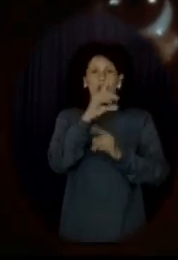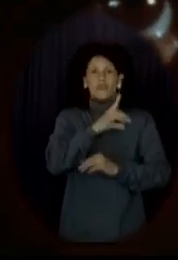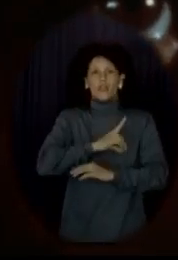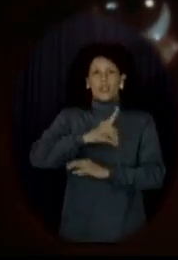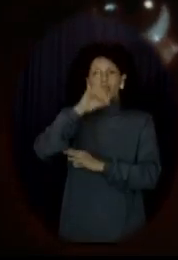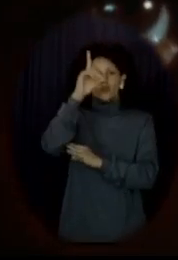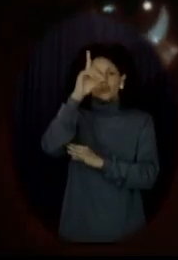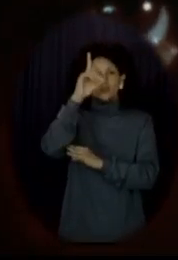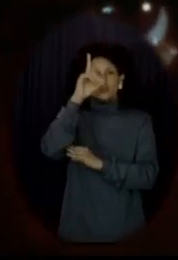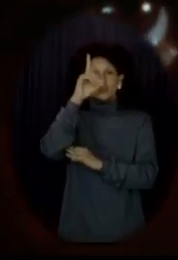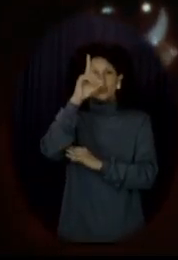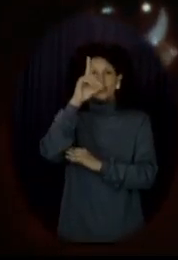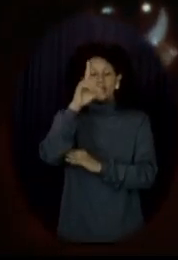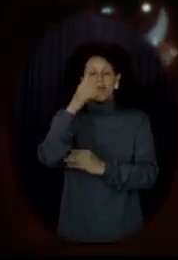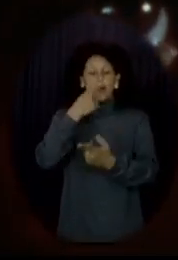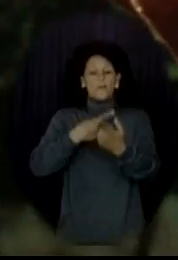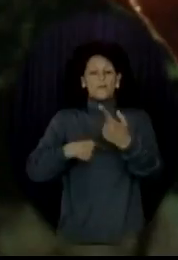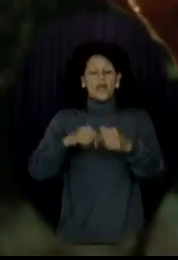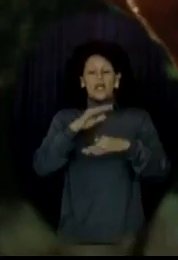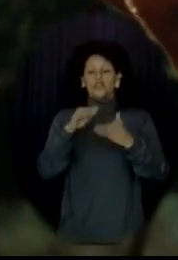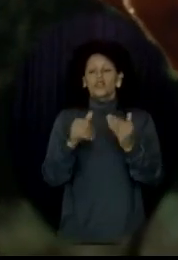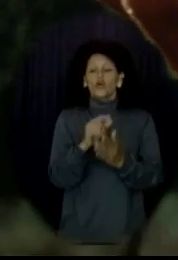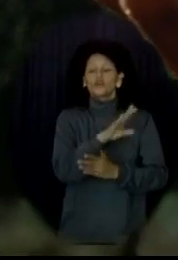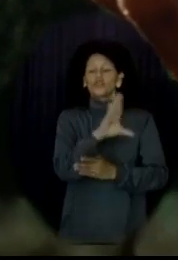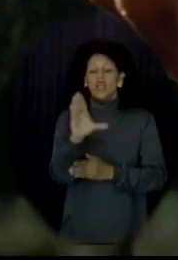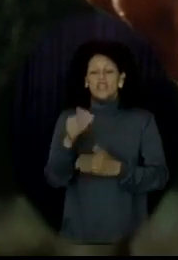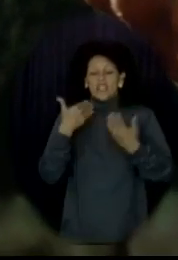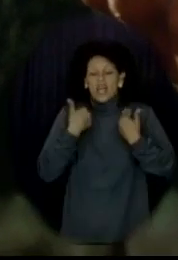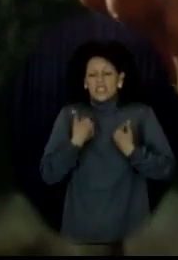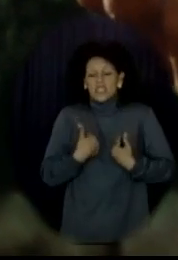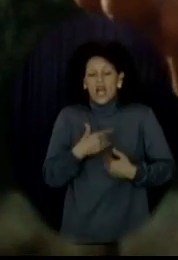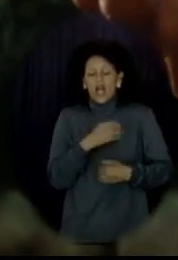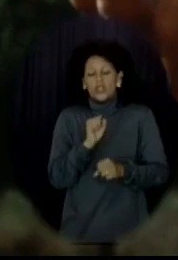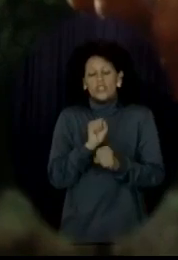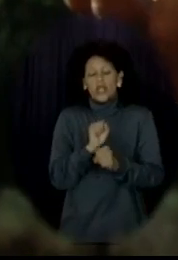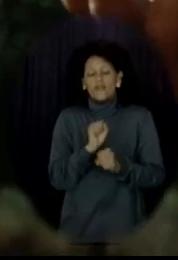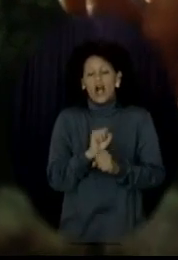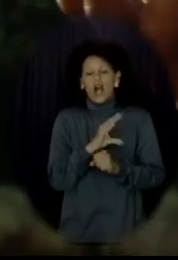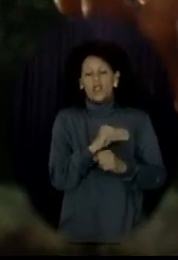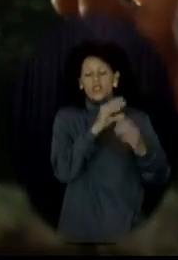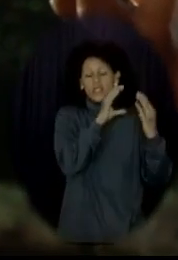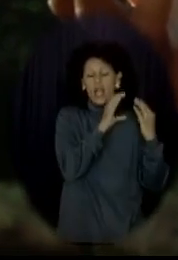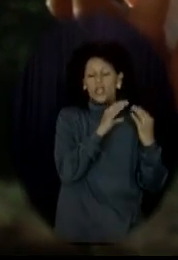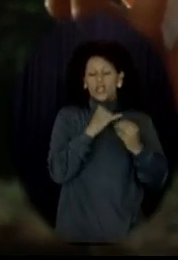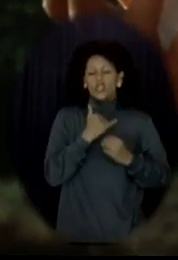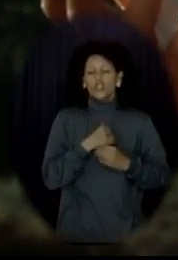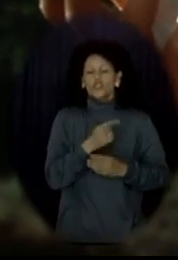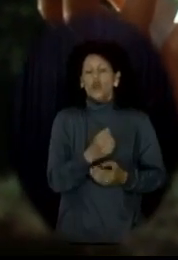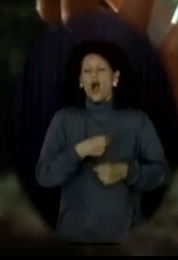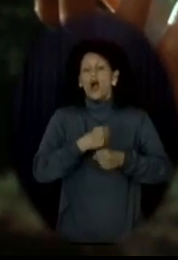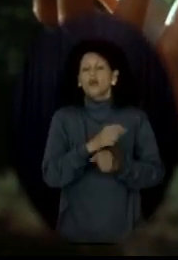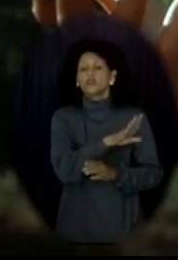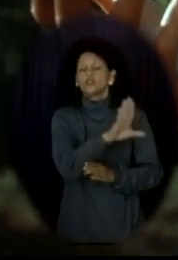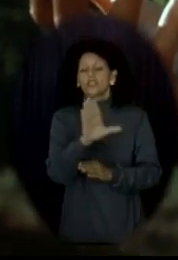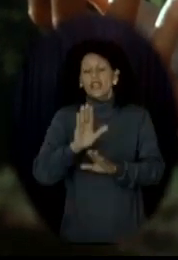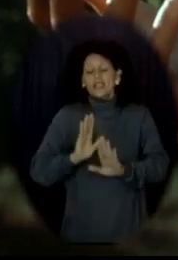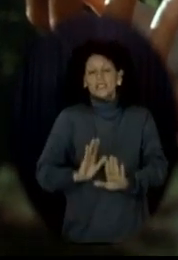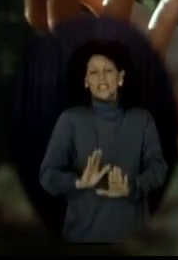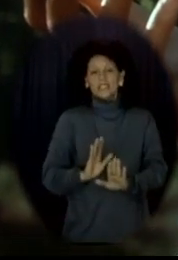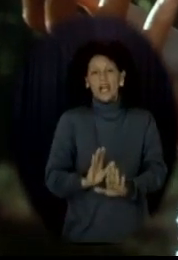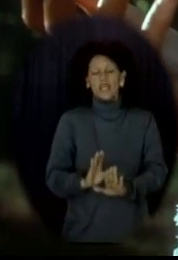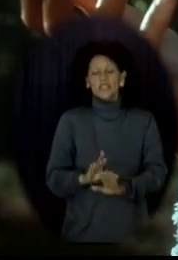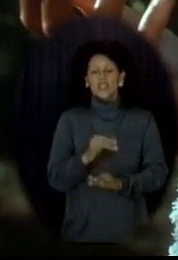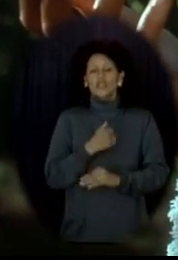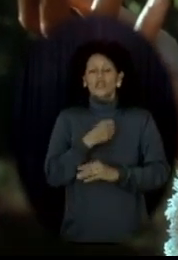Escucha sus palabras. Vengan a mí todos ustedes que están cansados de sus trabajos y cargas, y yo los